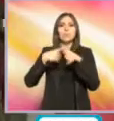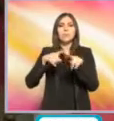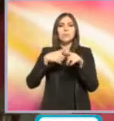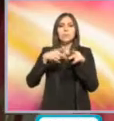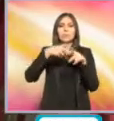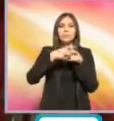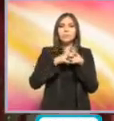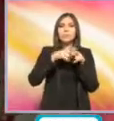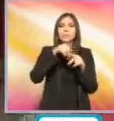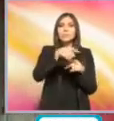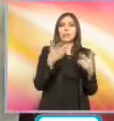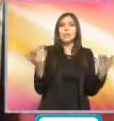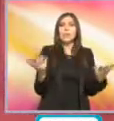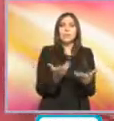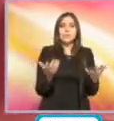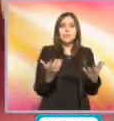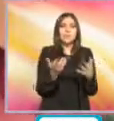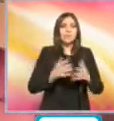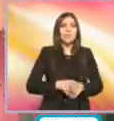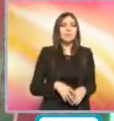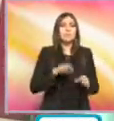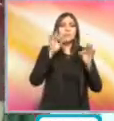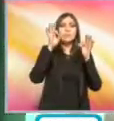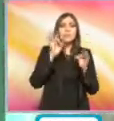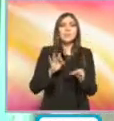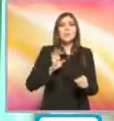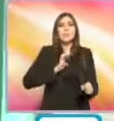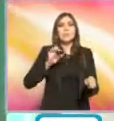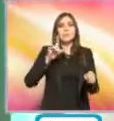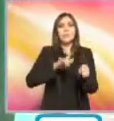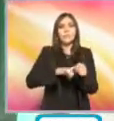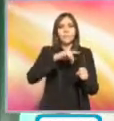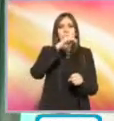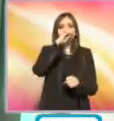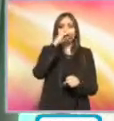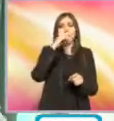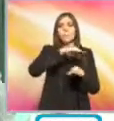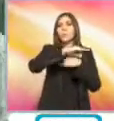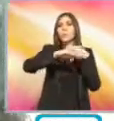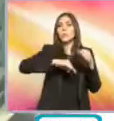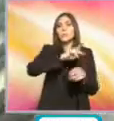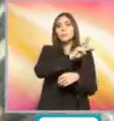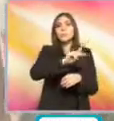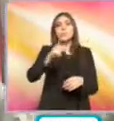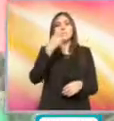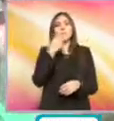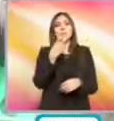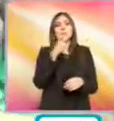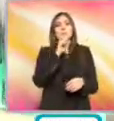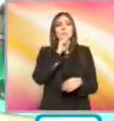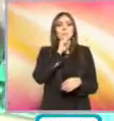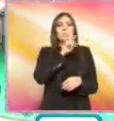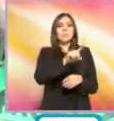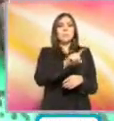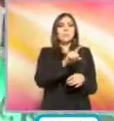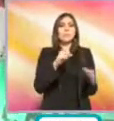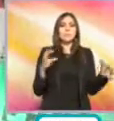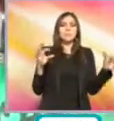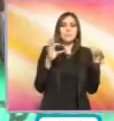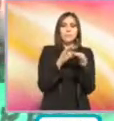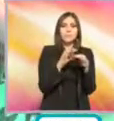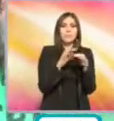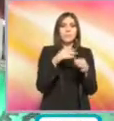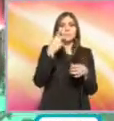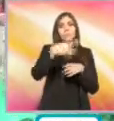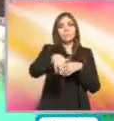la hacemos. O sea, es bastante especializada. Sí, pues es que todo eso va agarrado de